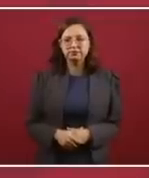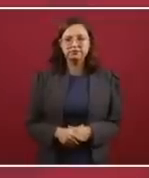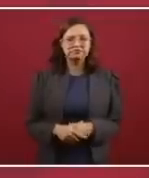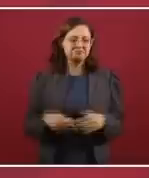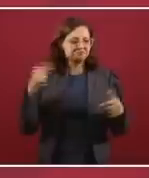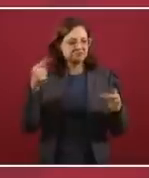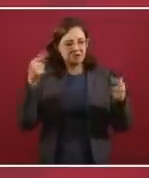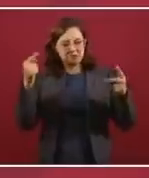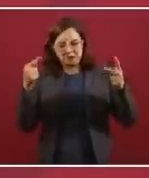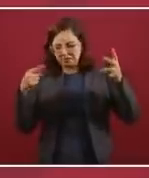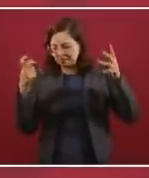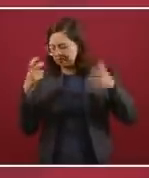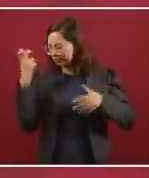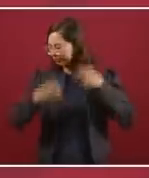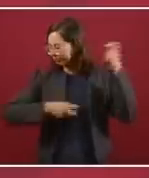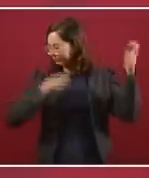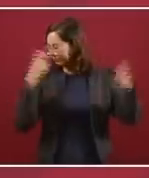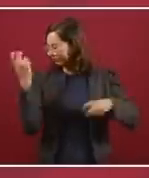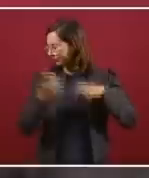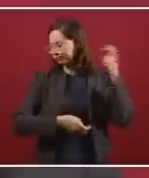etcétera, etcétera,